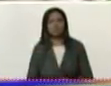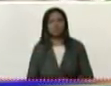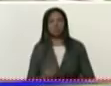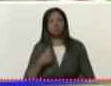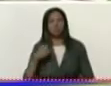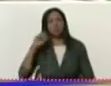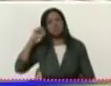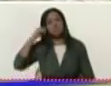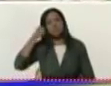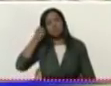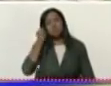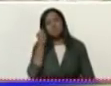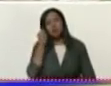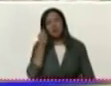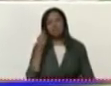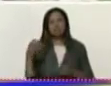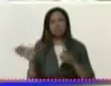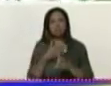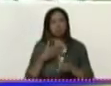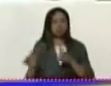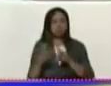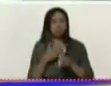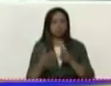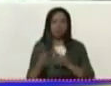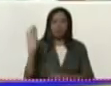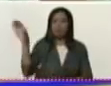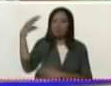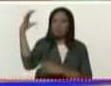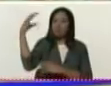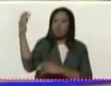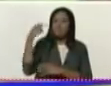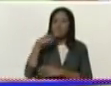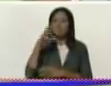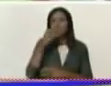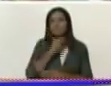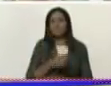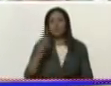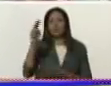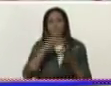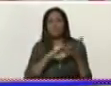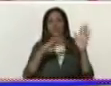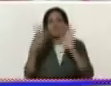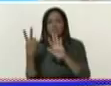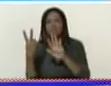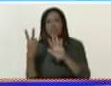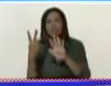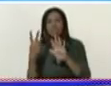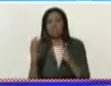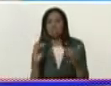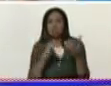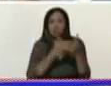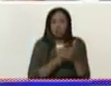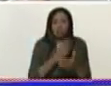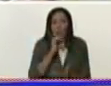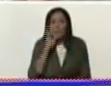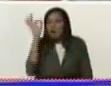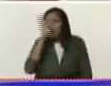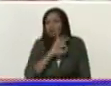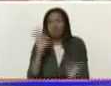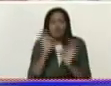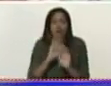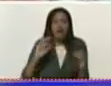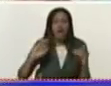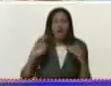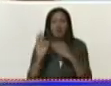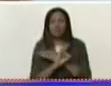recuerdo el sabotaje que nos hicieron desde Colombia, diciembre de 2017. Nos secuestraron el pernil en la frontera